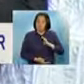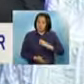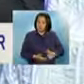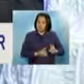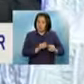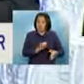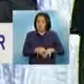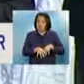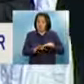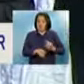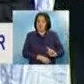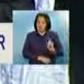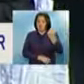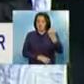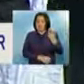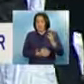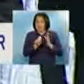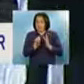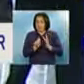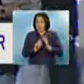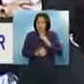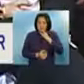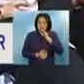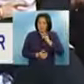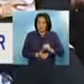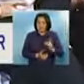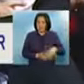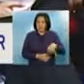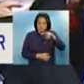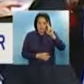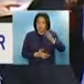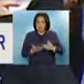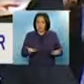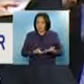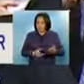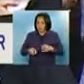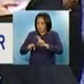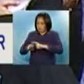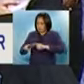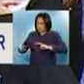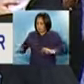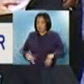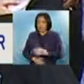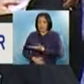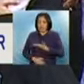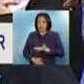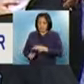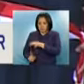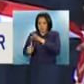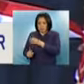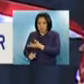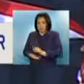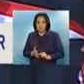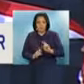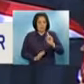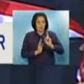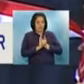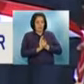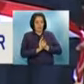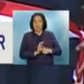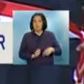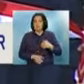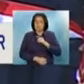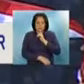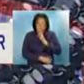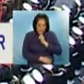al colocar a la primera dama y a sus familiares en la tribuna de los invitados especiales. Un minuto de silencio por los